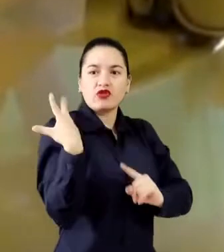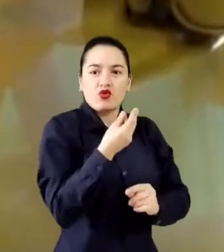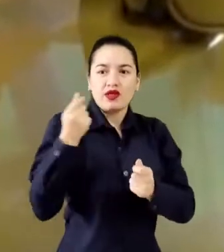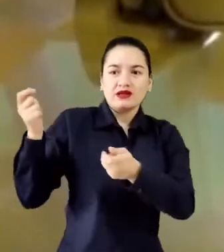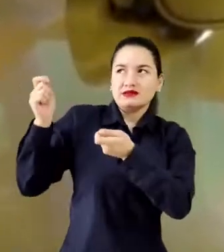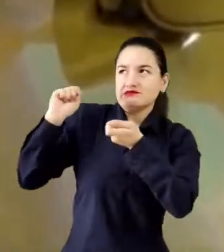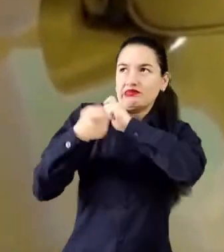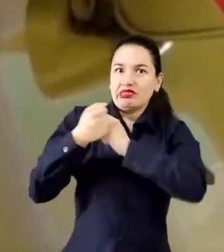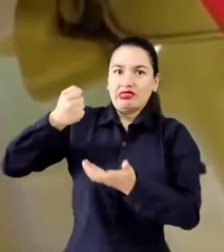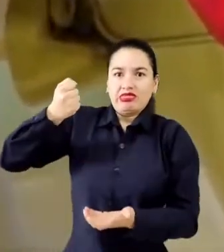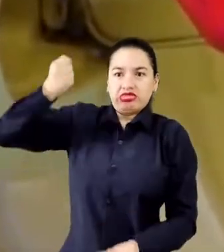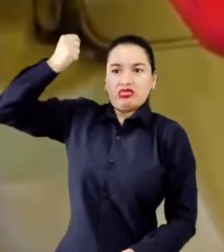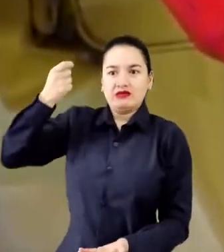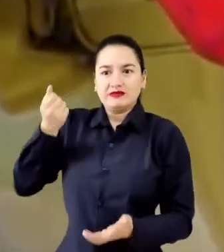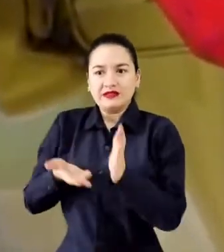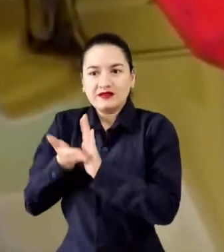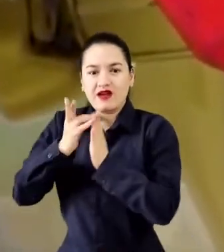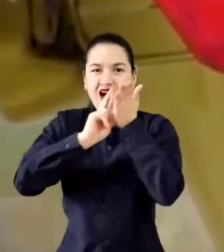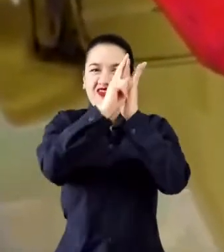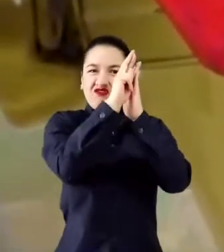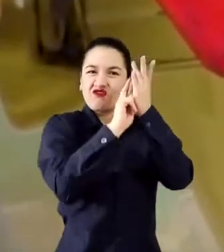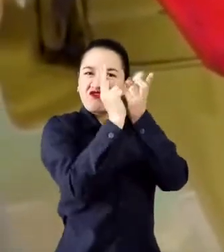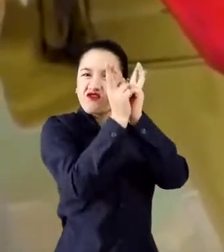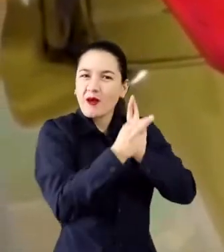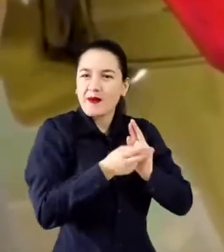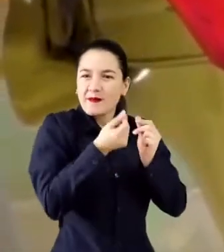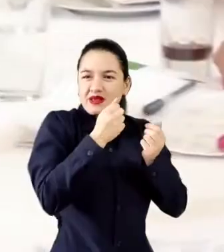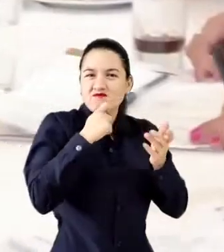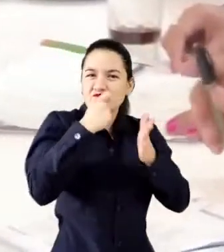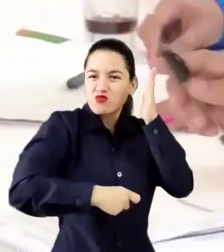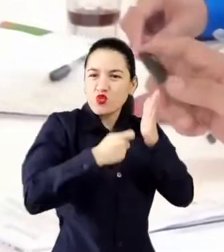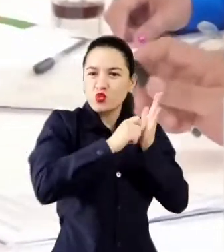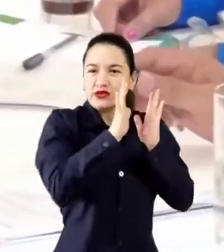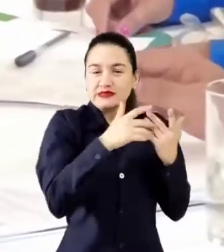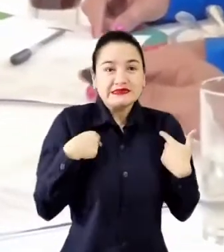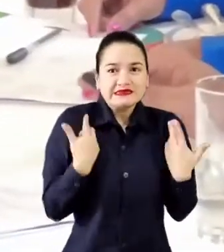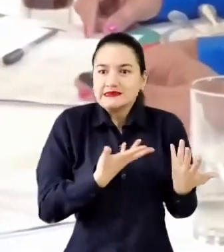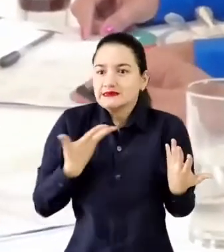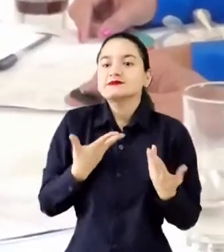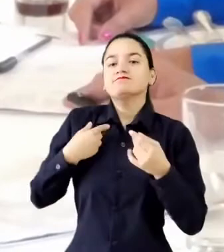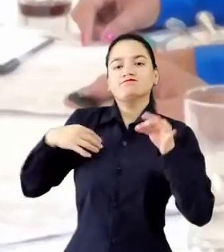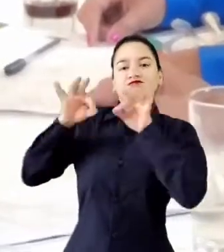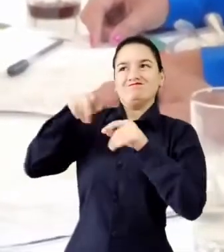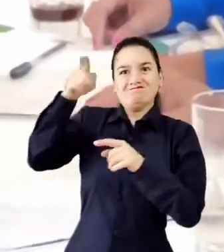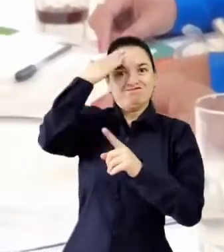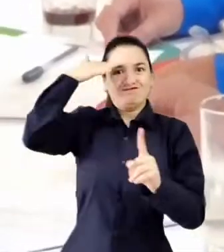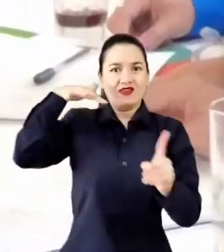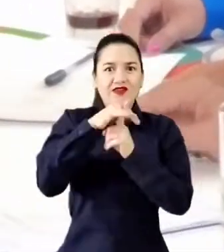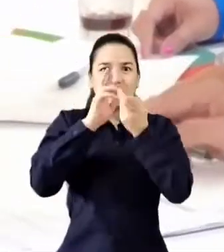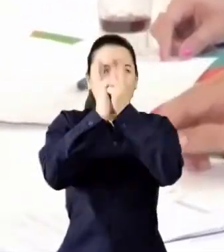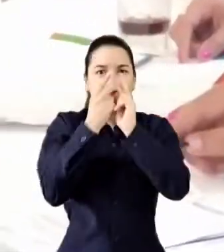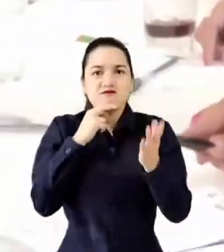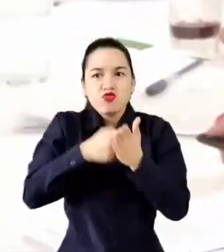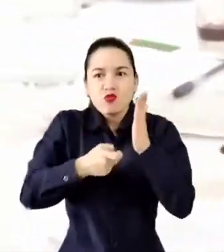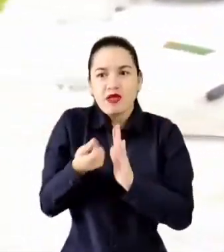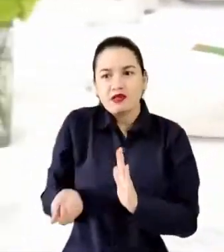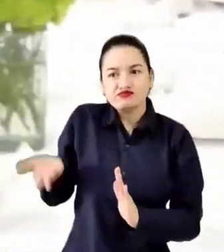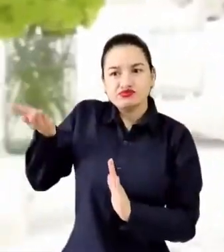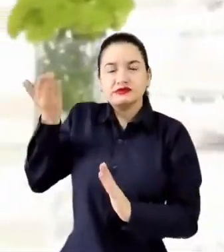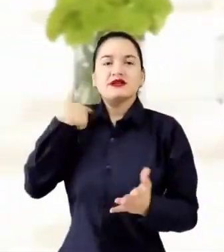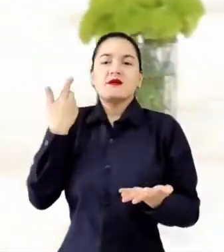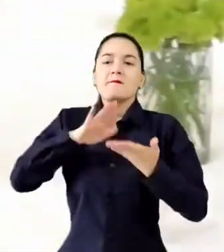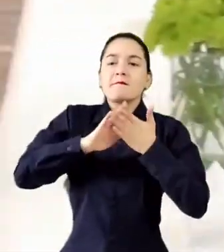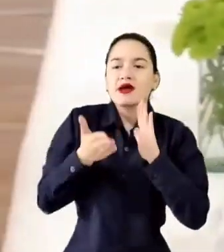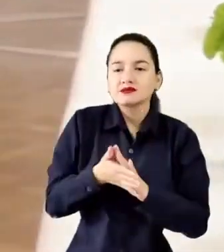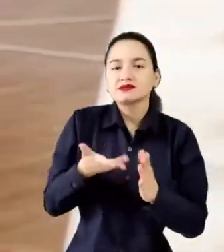de solicitudes de las comunidades y, presidente, dispuestos a trabajar por la paz, el fortalecimiento